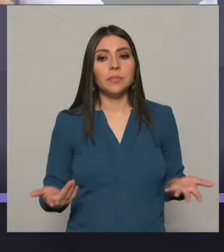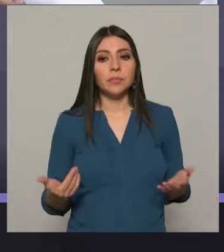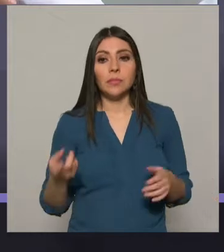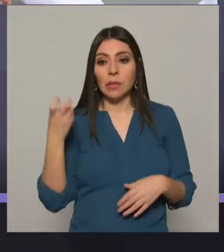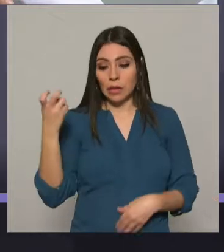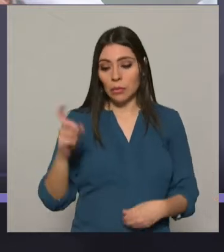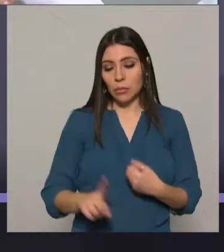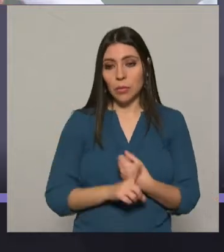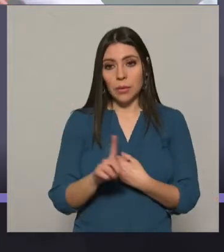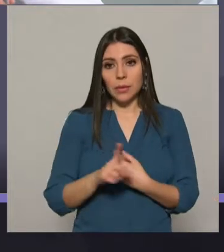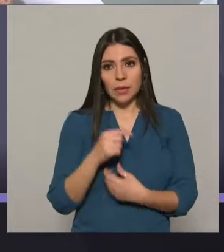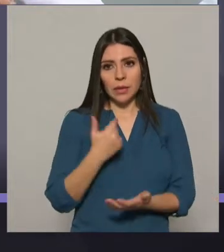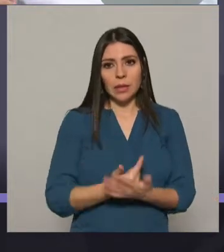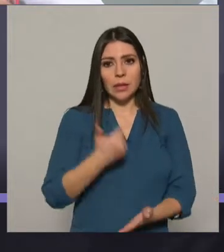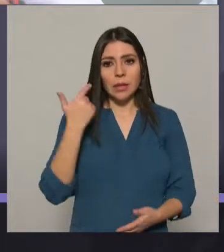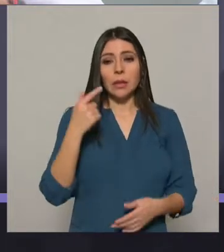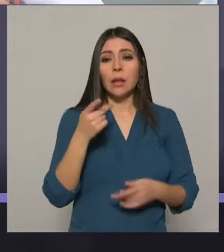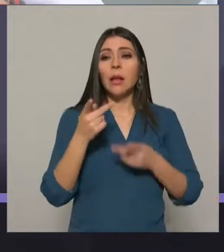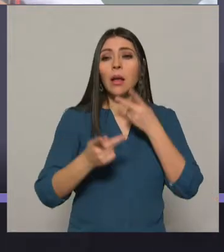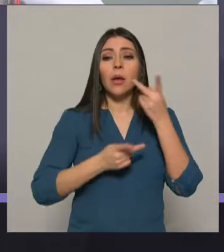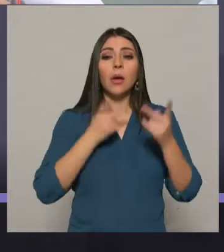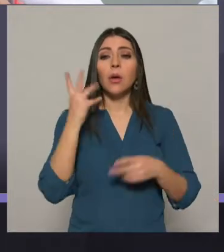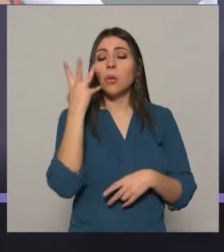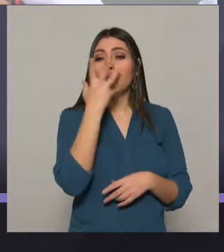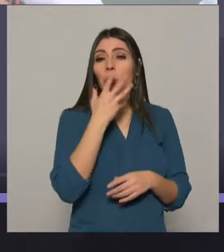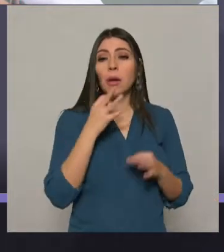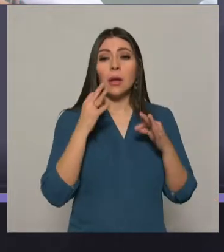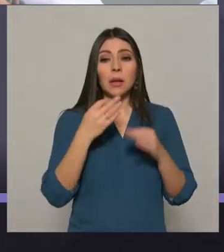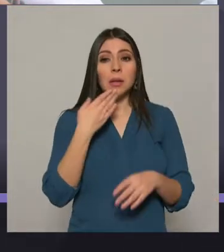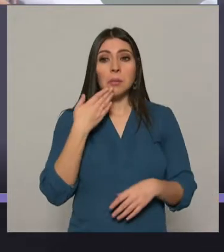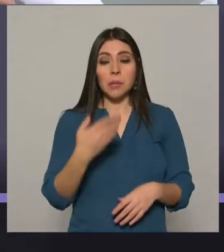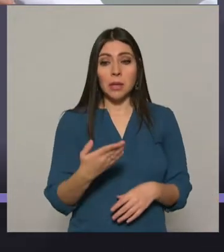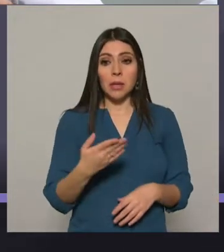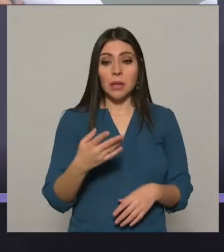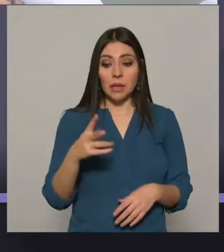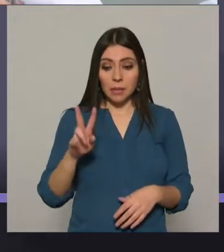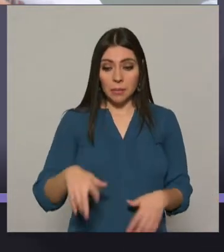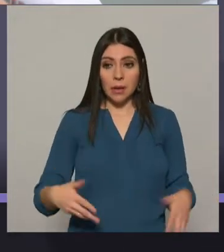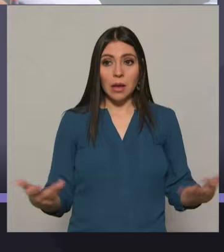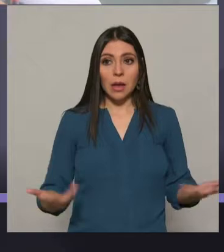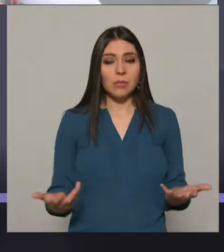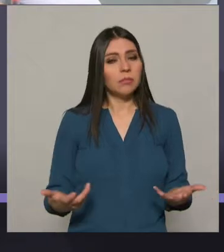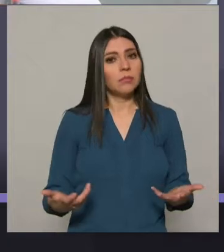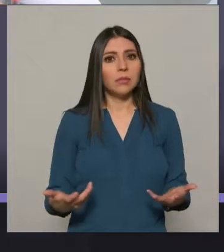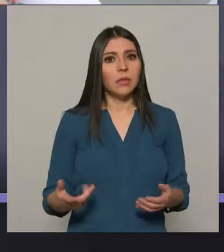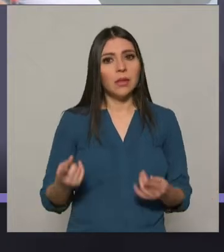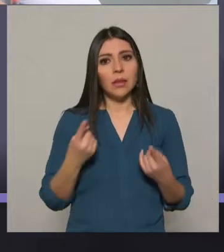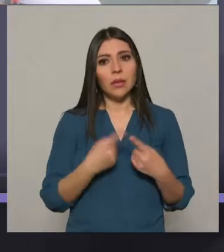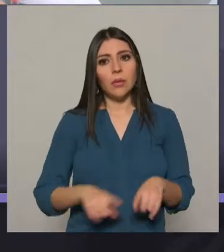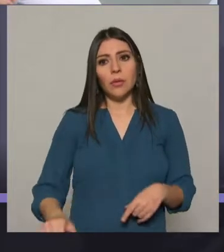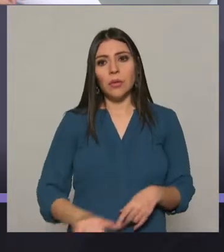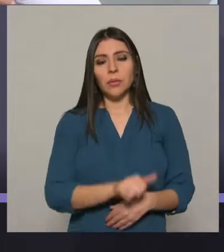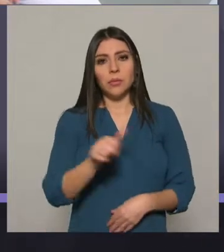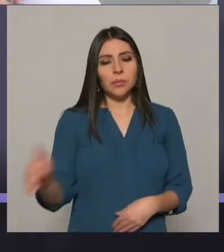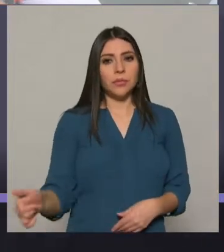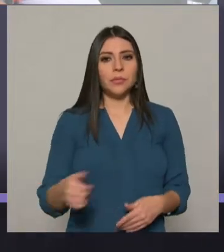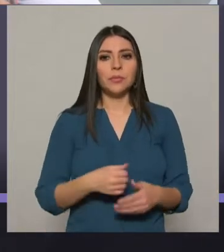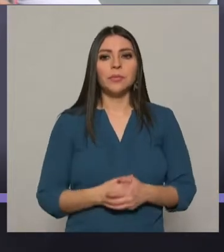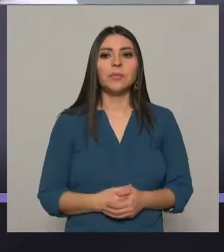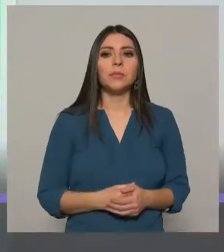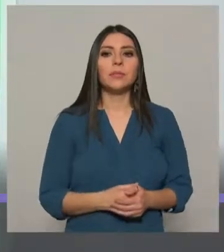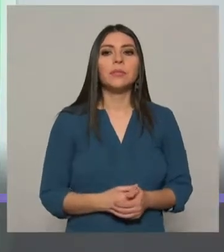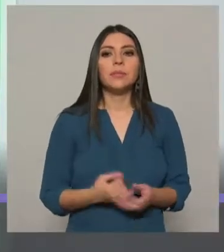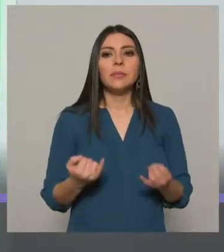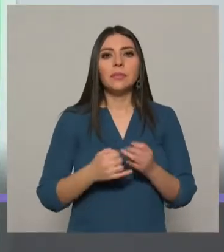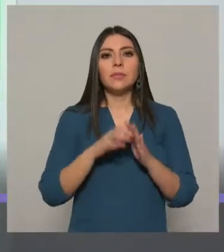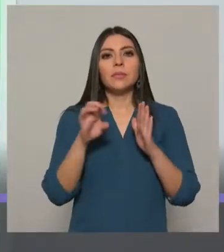discurso hablamos muy bien, pero en la realidad es otra. Tan es así que vemos, ayer se dio un